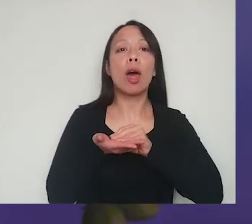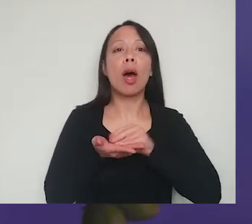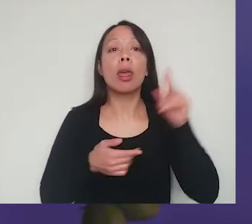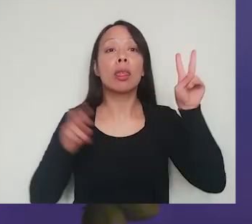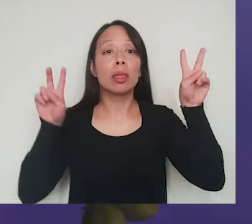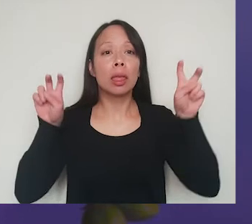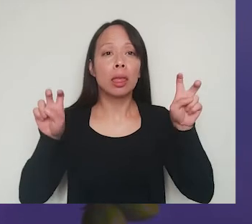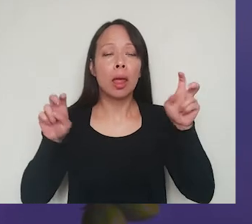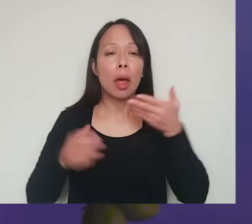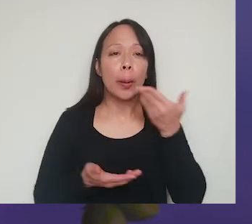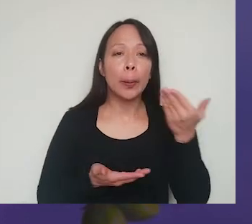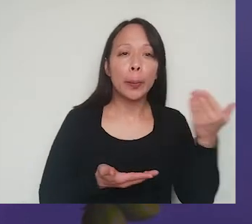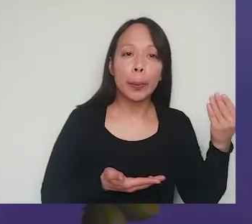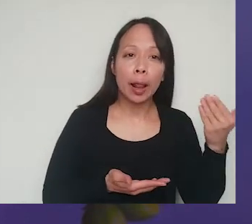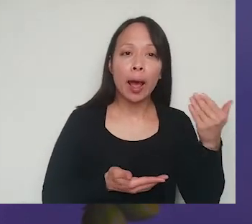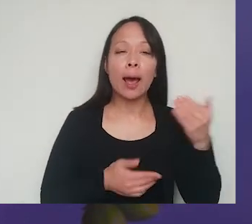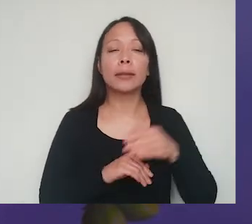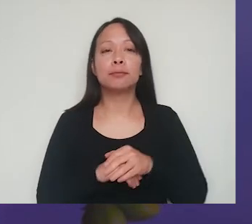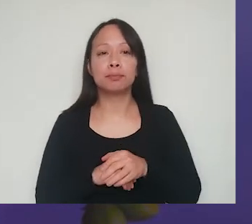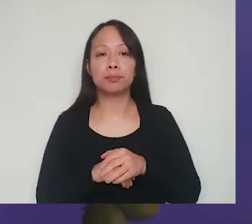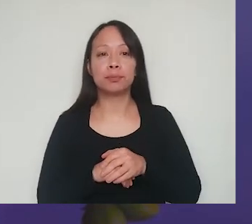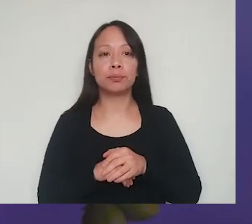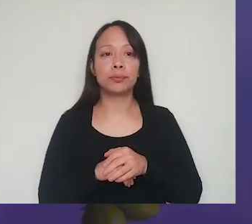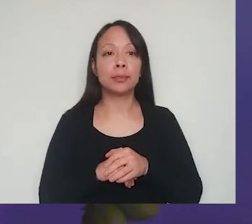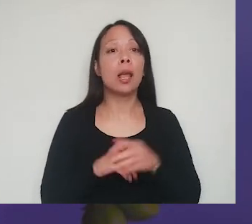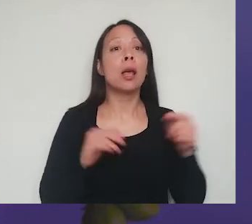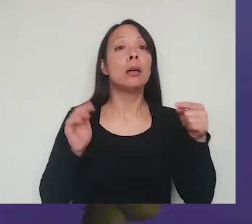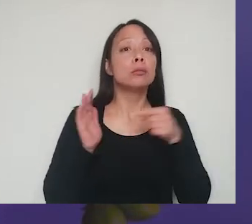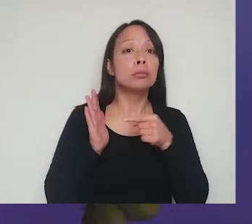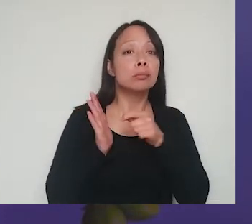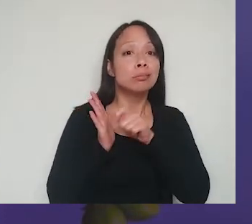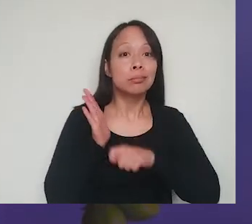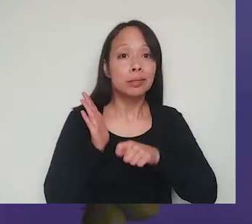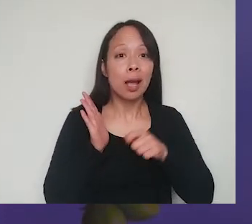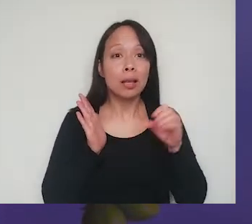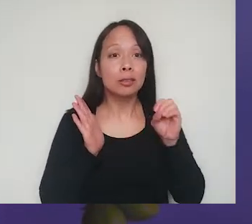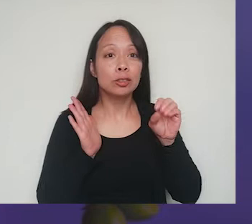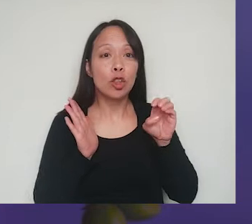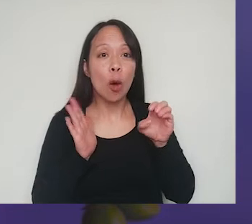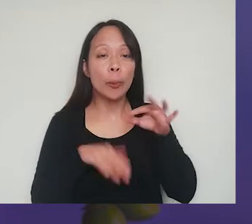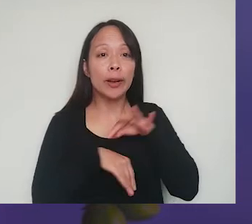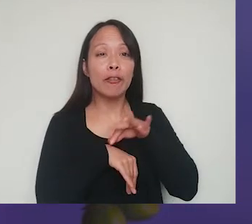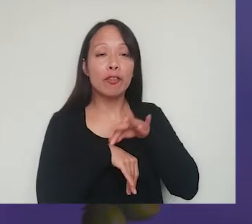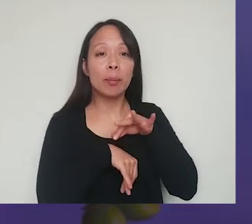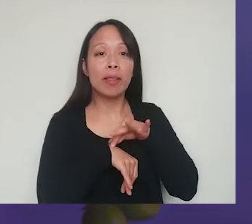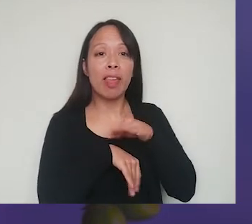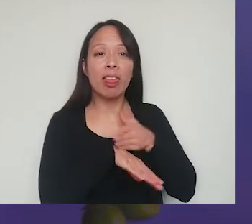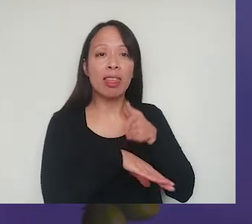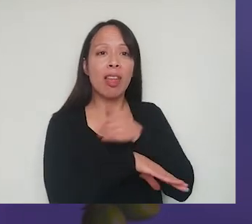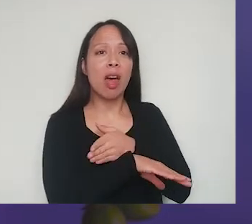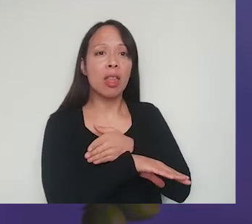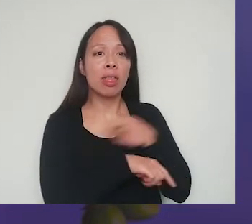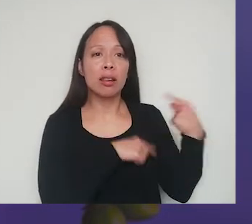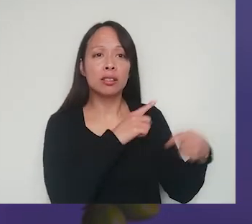tema del que les voy a hablar tiene que ver con la importancia del diagnóstico genético preimplantatorio en la prevención del daño a la